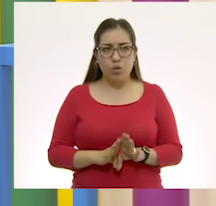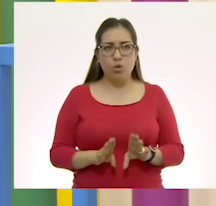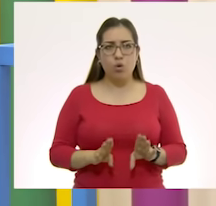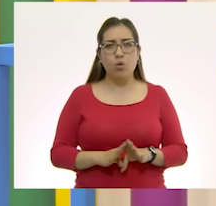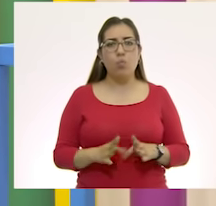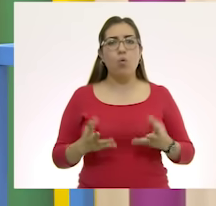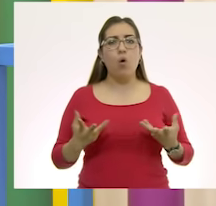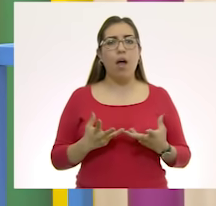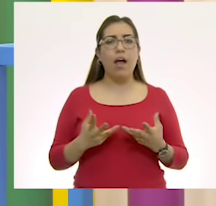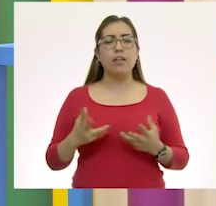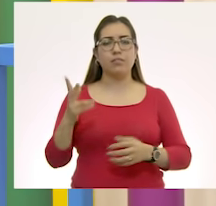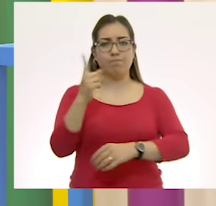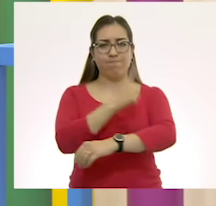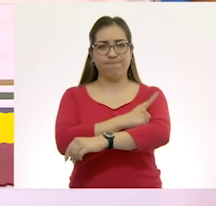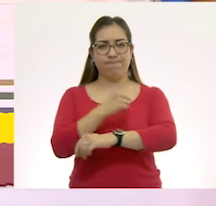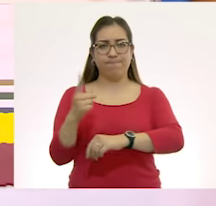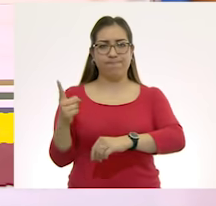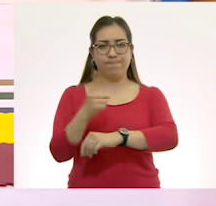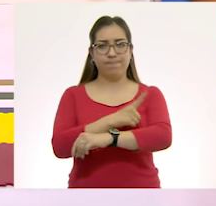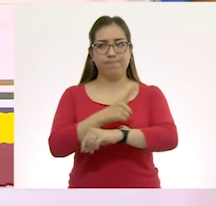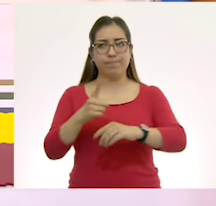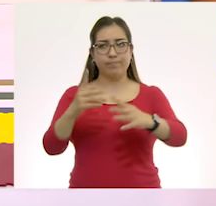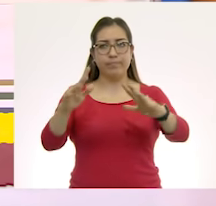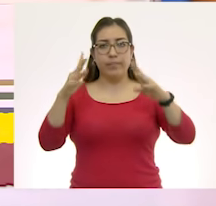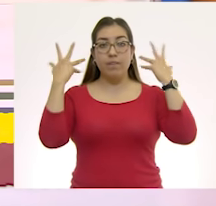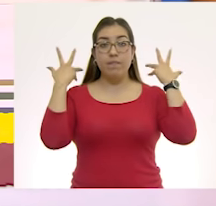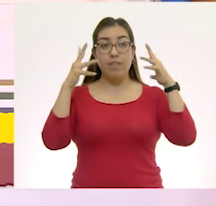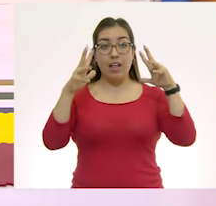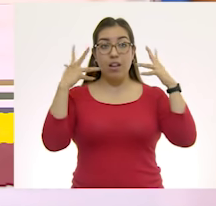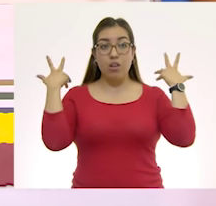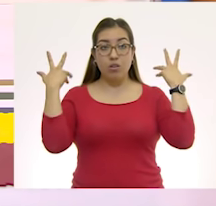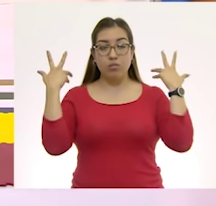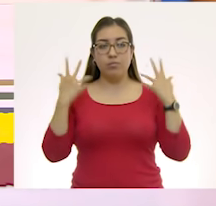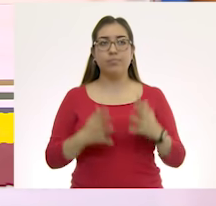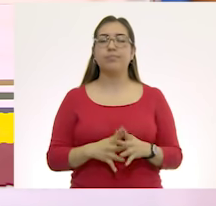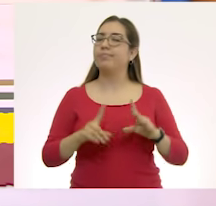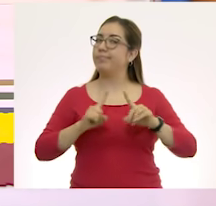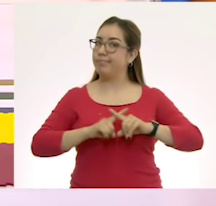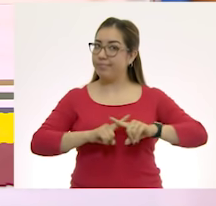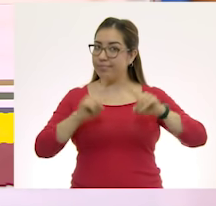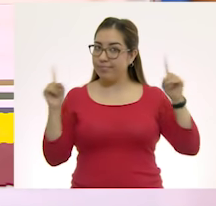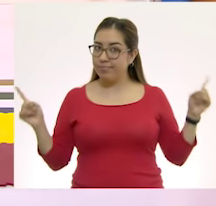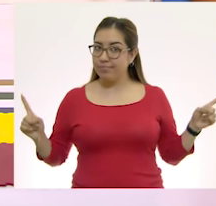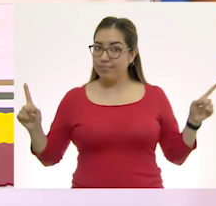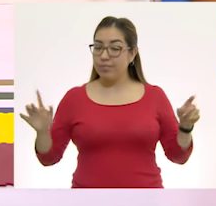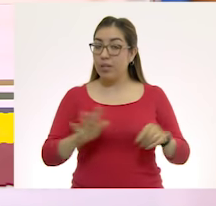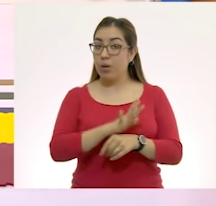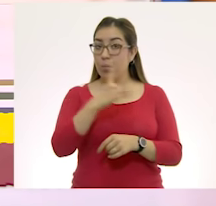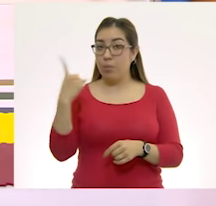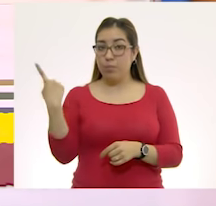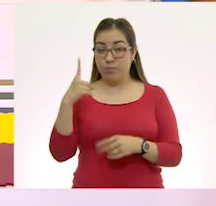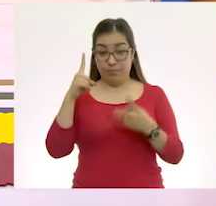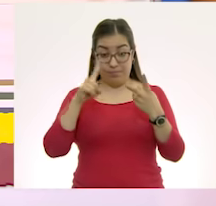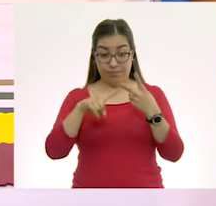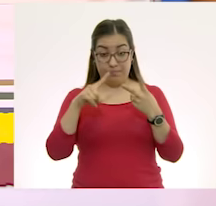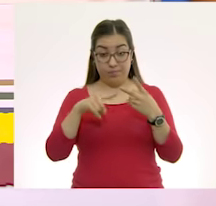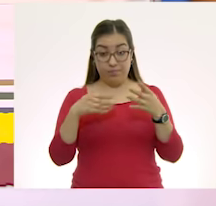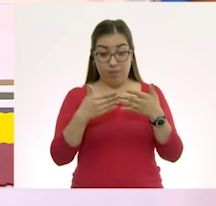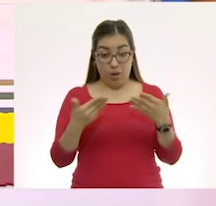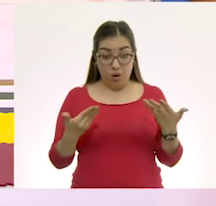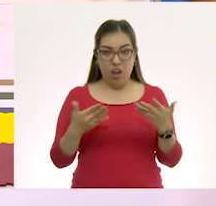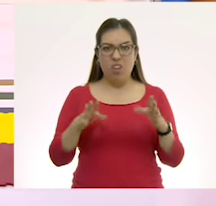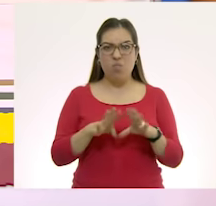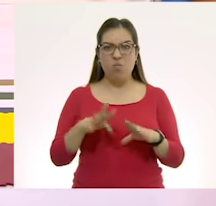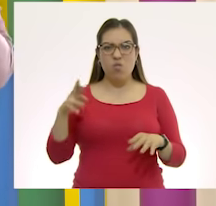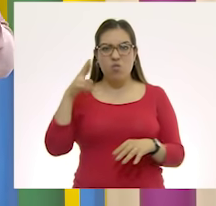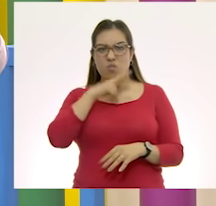viendo ritmo y velocidad. A ver, entonces son diferentes, ¿no? Son diferentes porque estos tienen que ser bruscos,